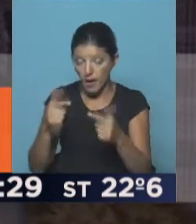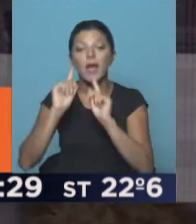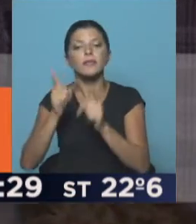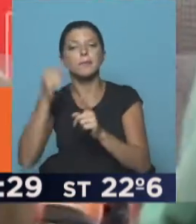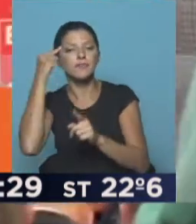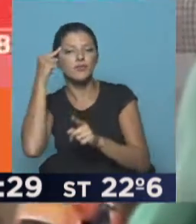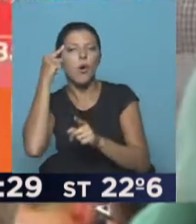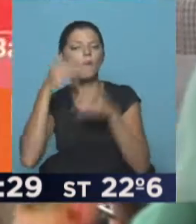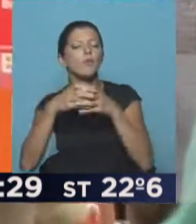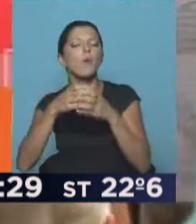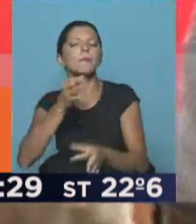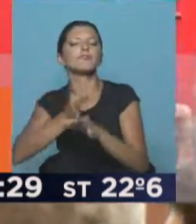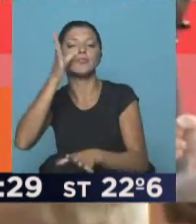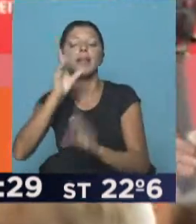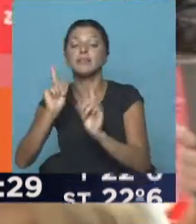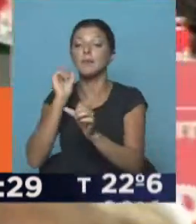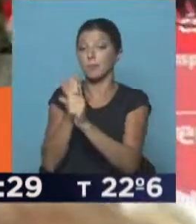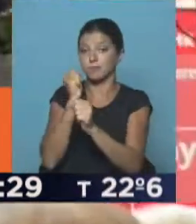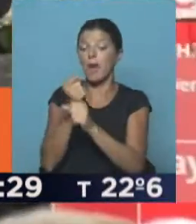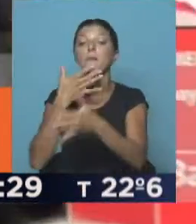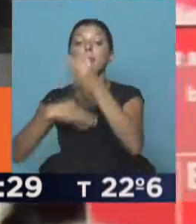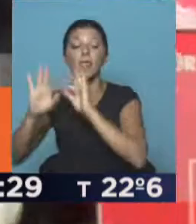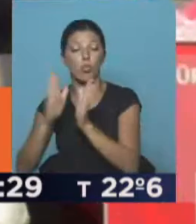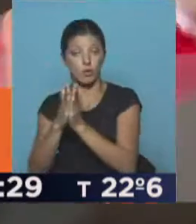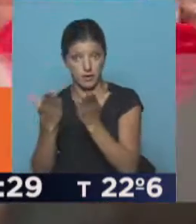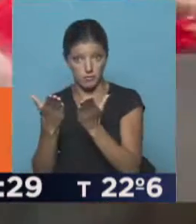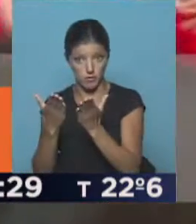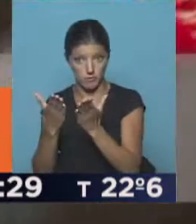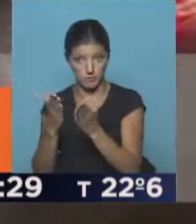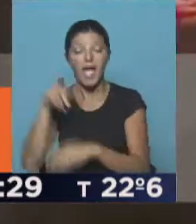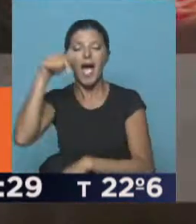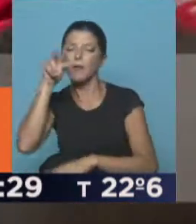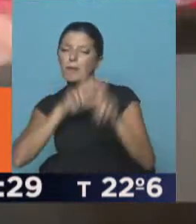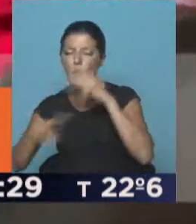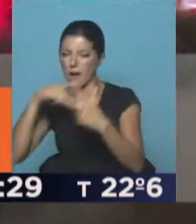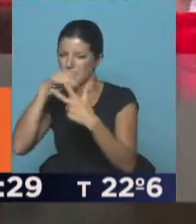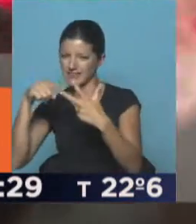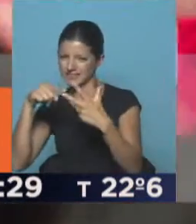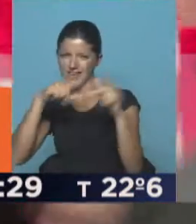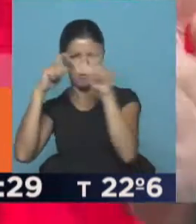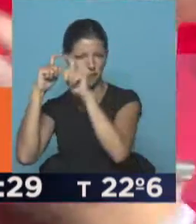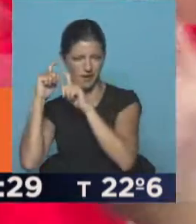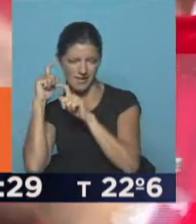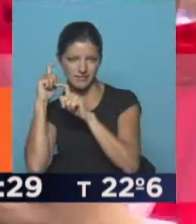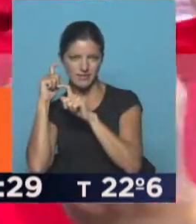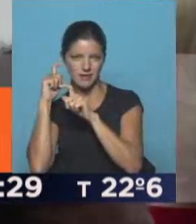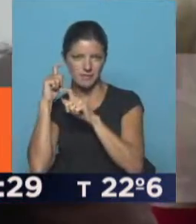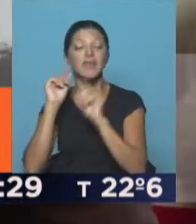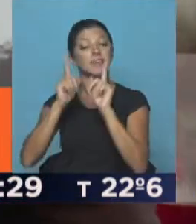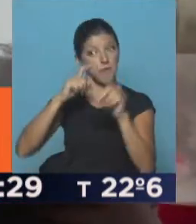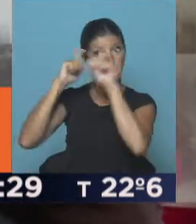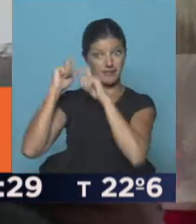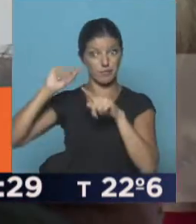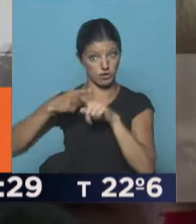fútbol profesional y trabajó como vendedor de libros. Busca, en base a esa biografía y una amplia experiencia